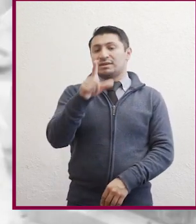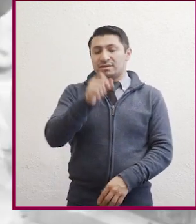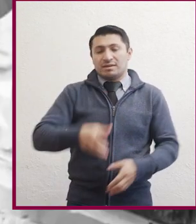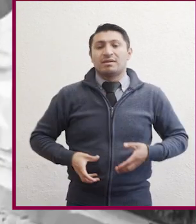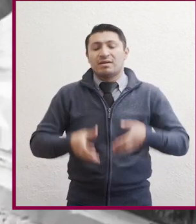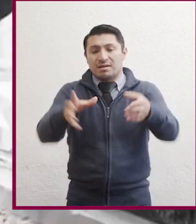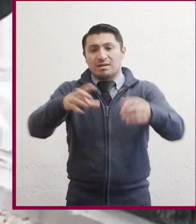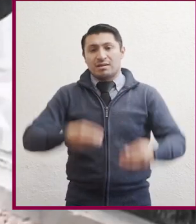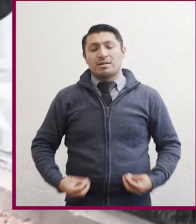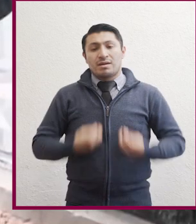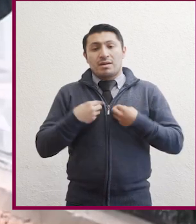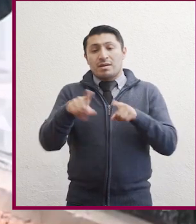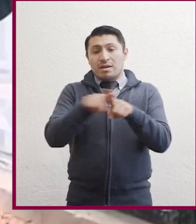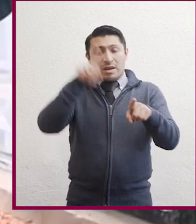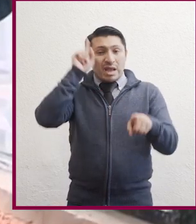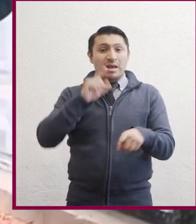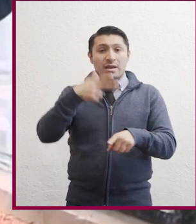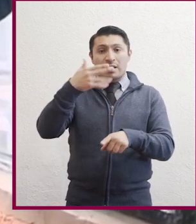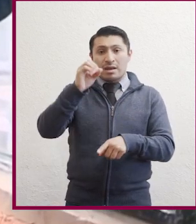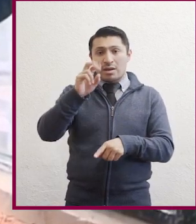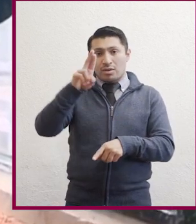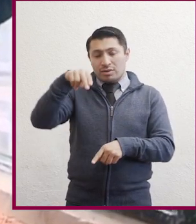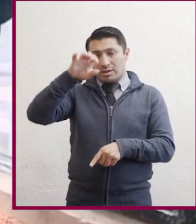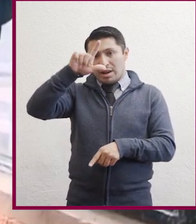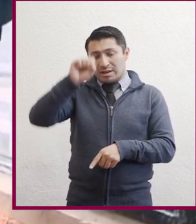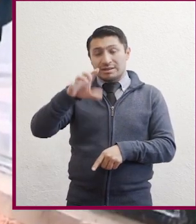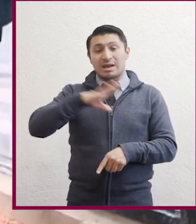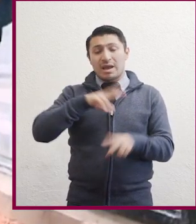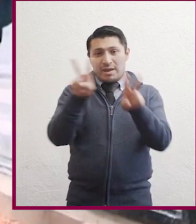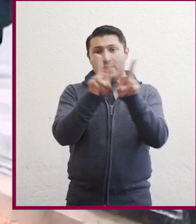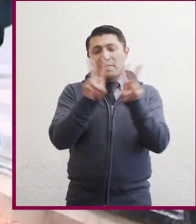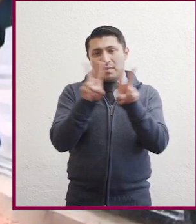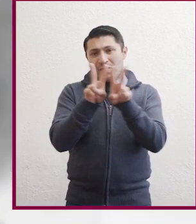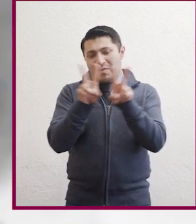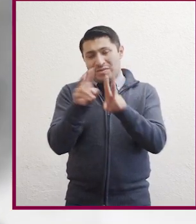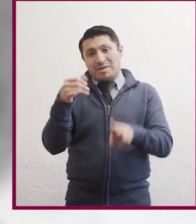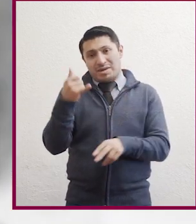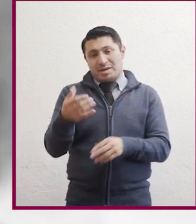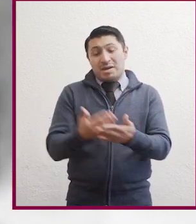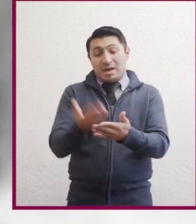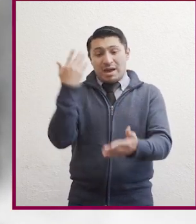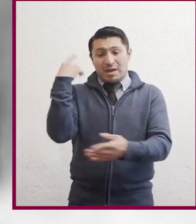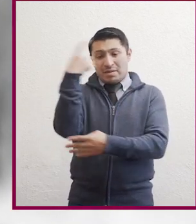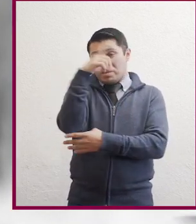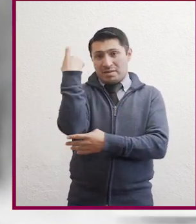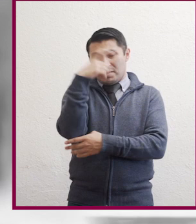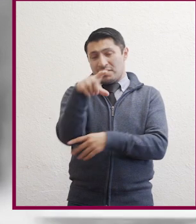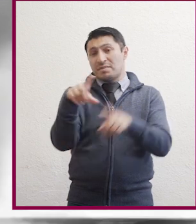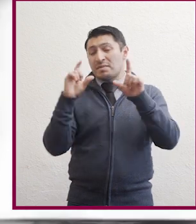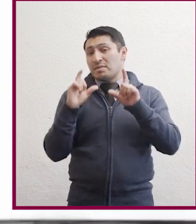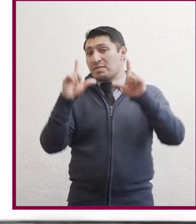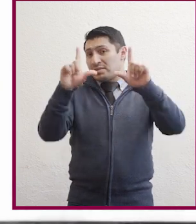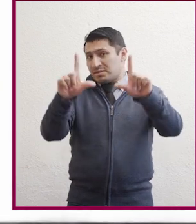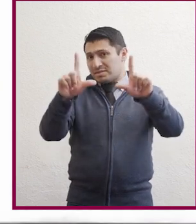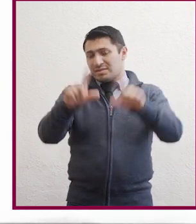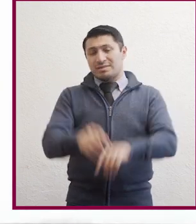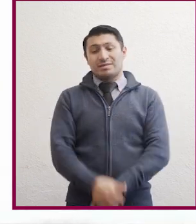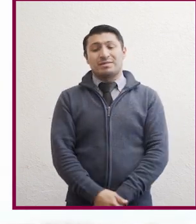En la misma cuadra viven las hermanas Ornelas, que continúan siendo vecinas y también fueron retratadas en esta